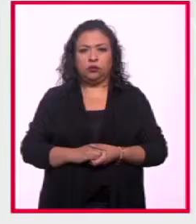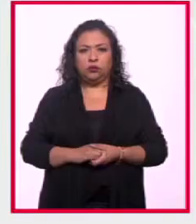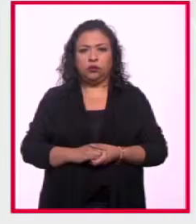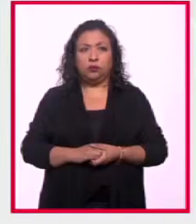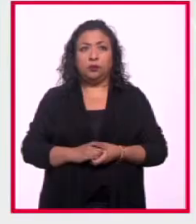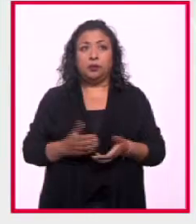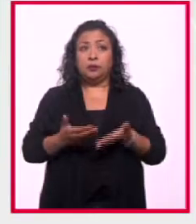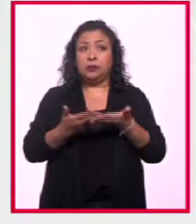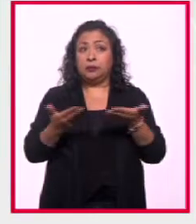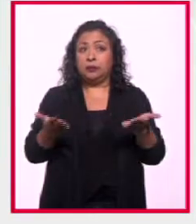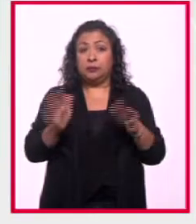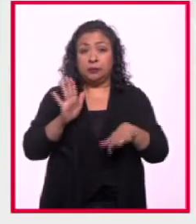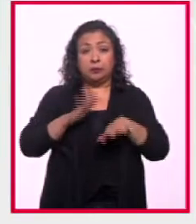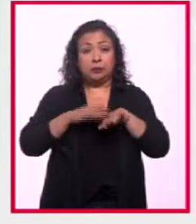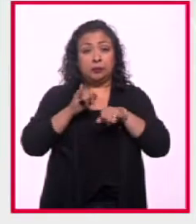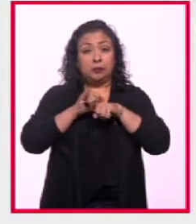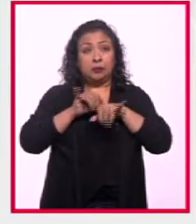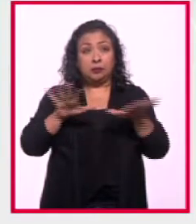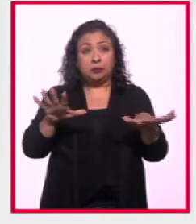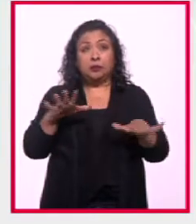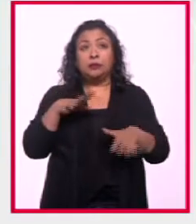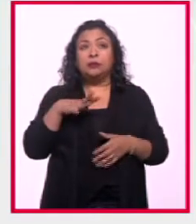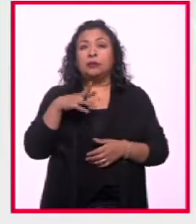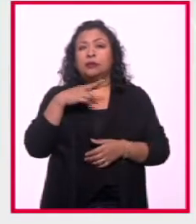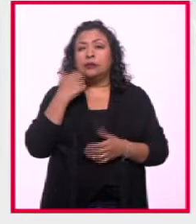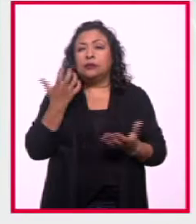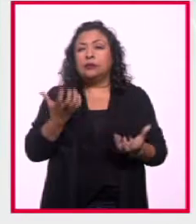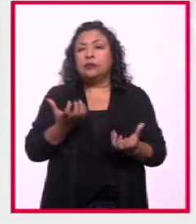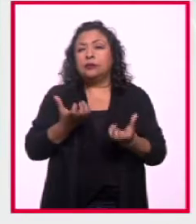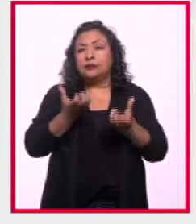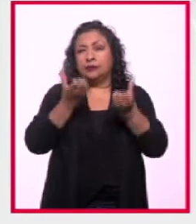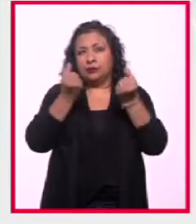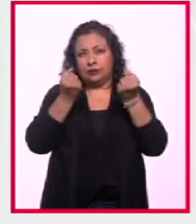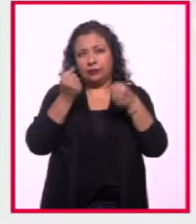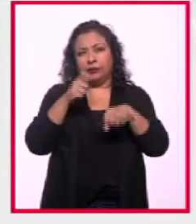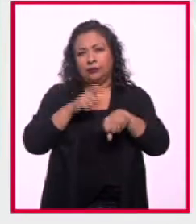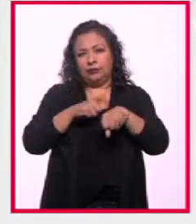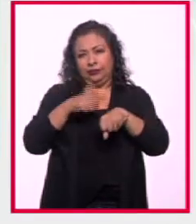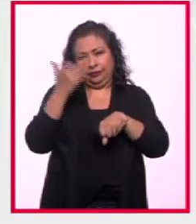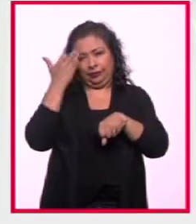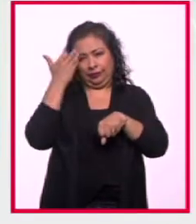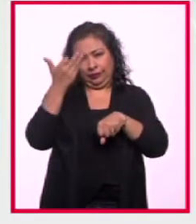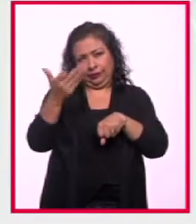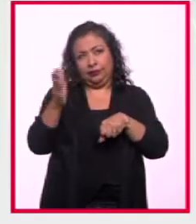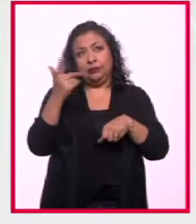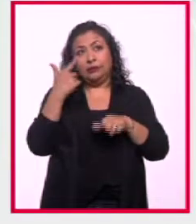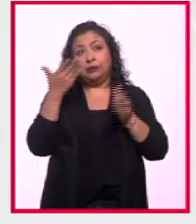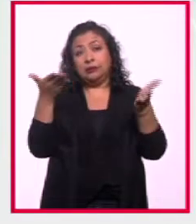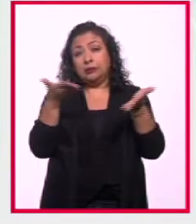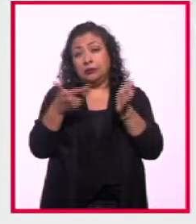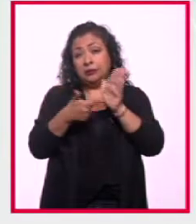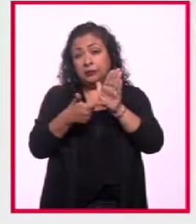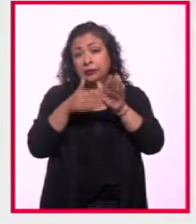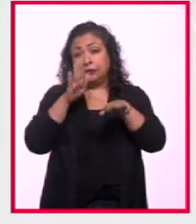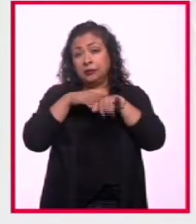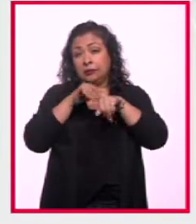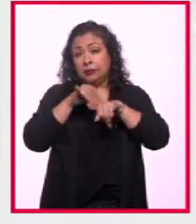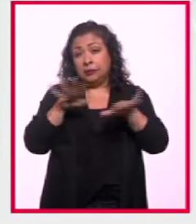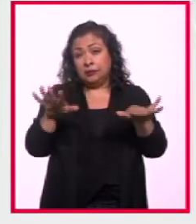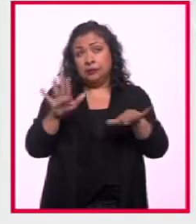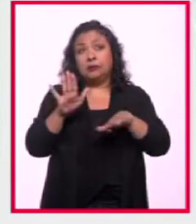bueno vamos directo a más noticias vamos a tratar de recuperar el mayor tiempo posible presentar el año en mayor cantidad de información